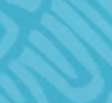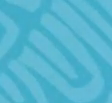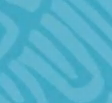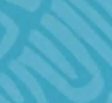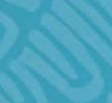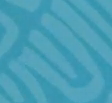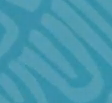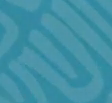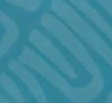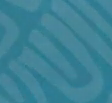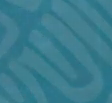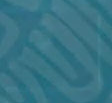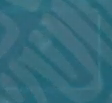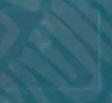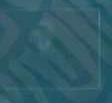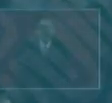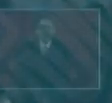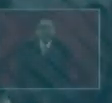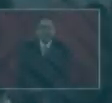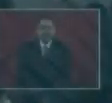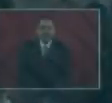respecto.